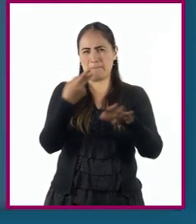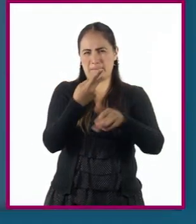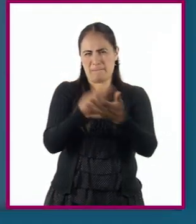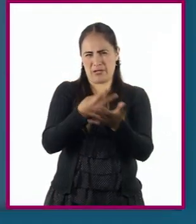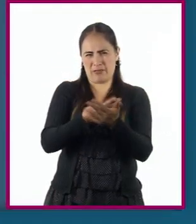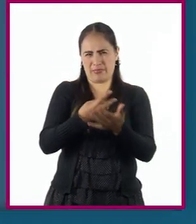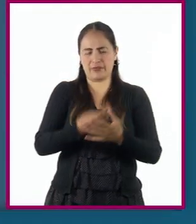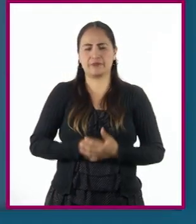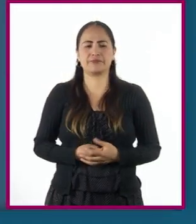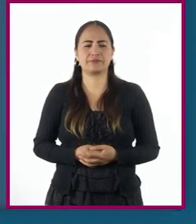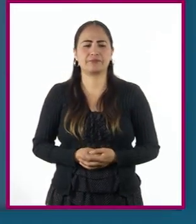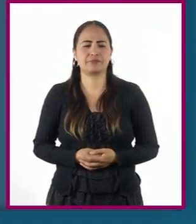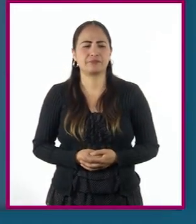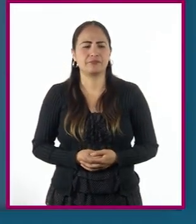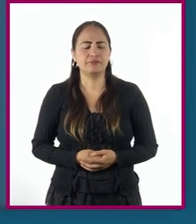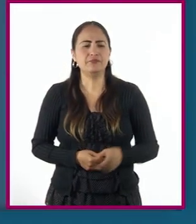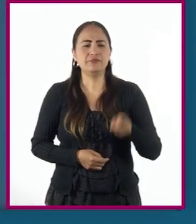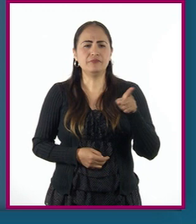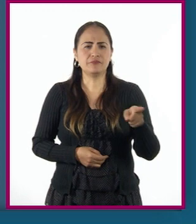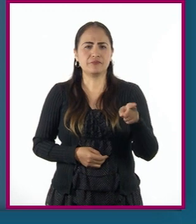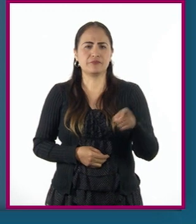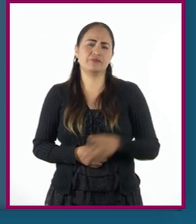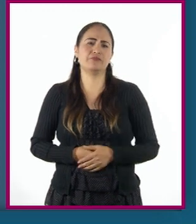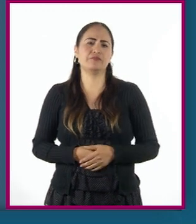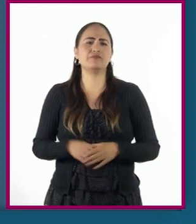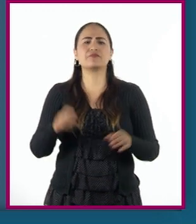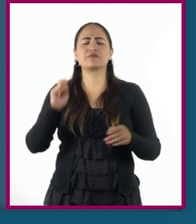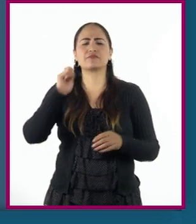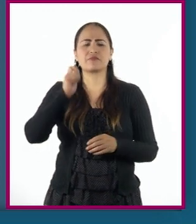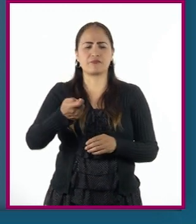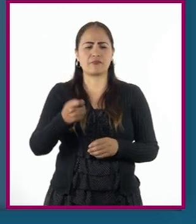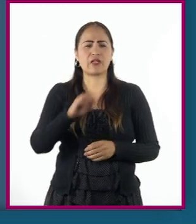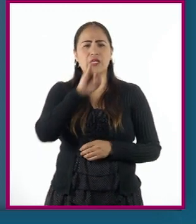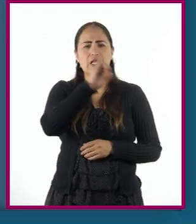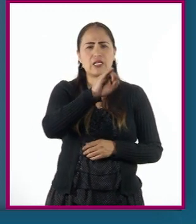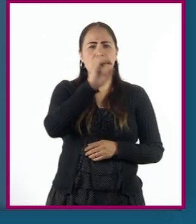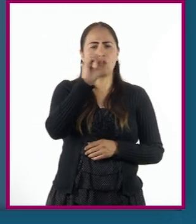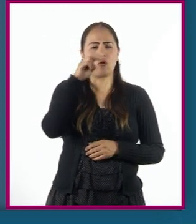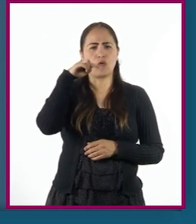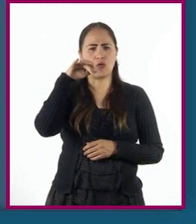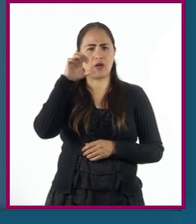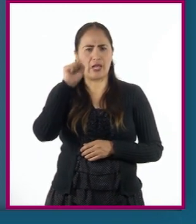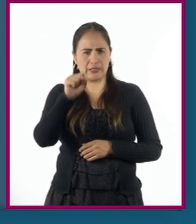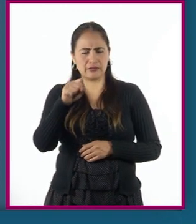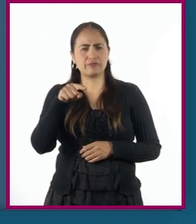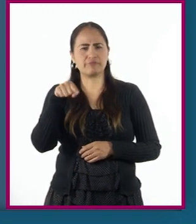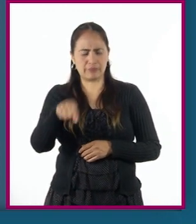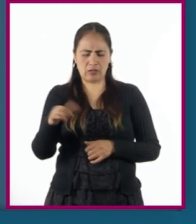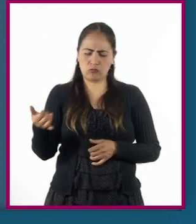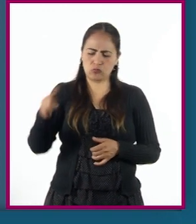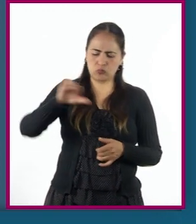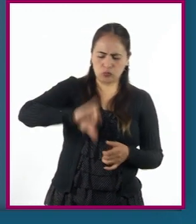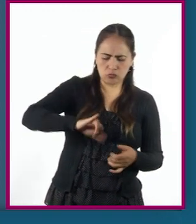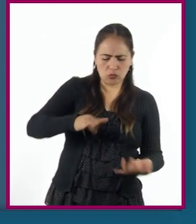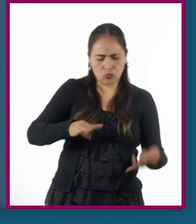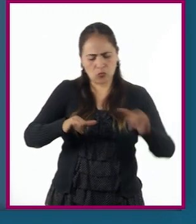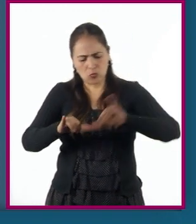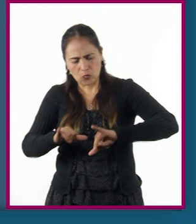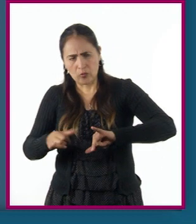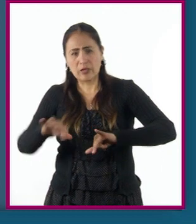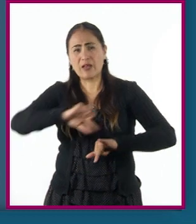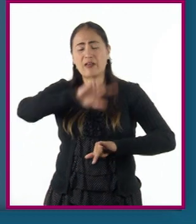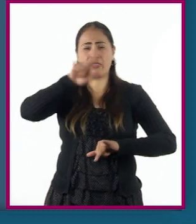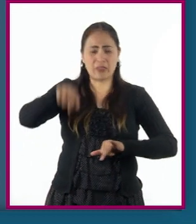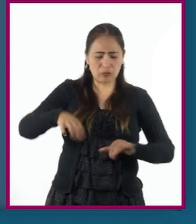reacciones intervienen principalmente compuestos iónicos, es decir, que los iones que existen en el medio pueden reaccionar en ellos formando